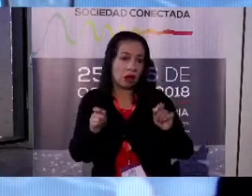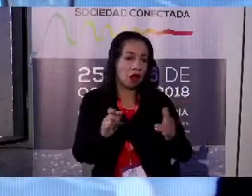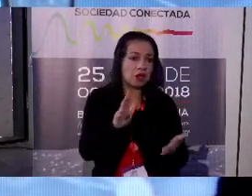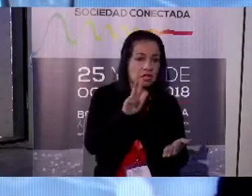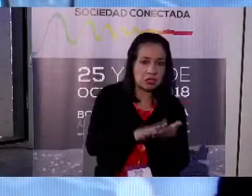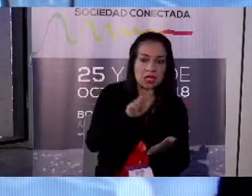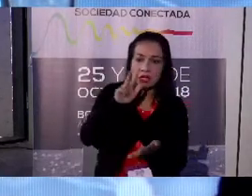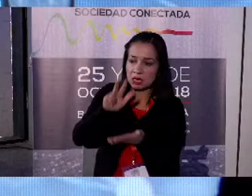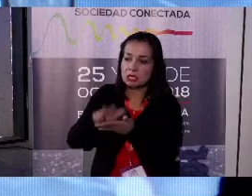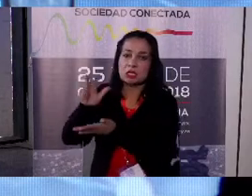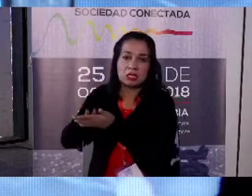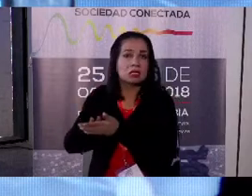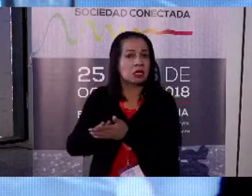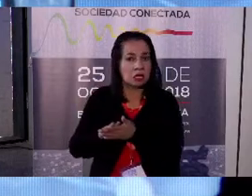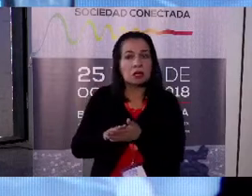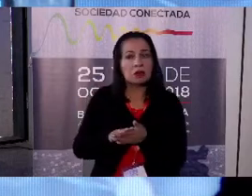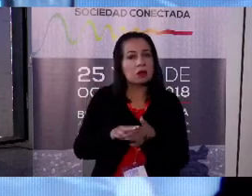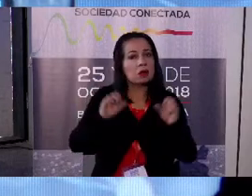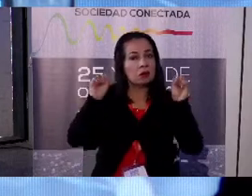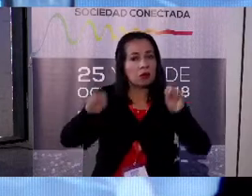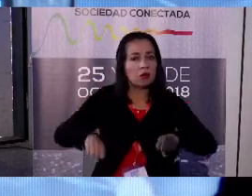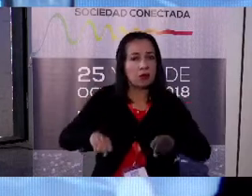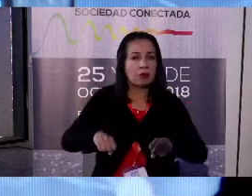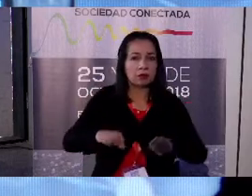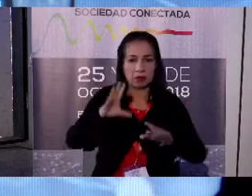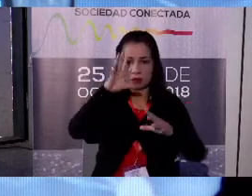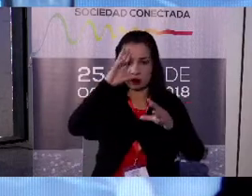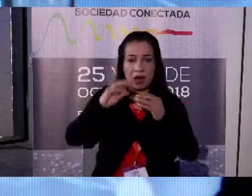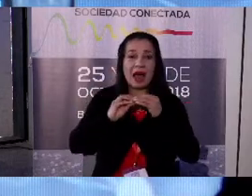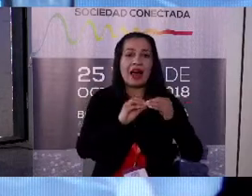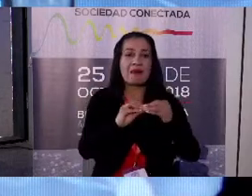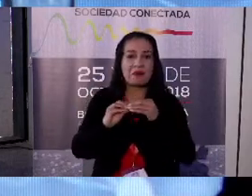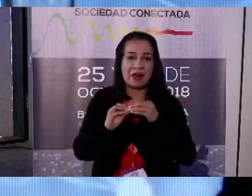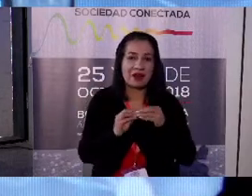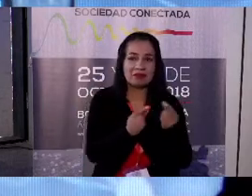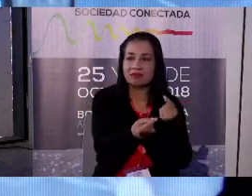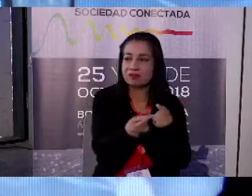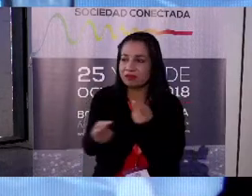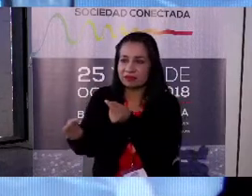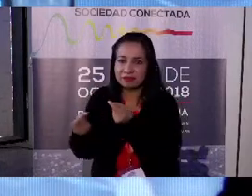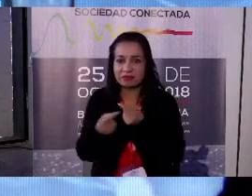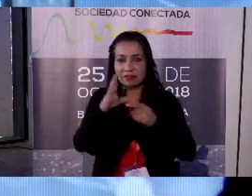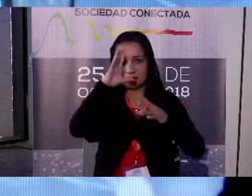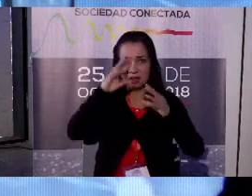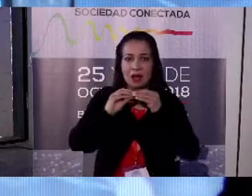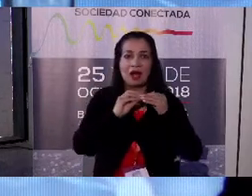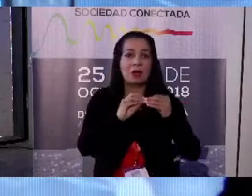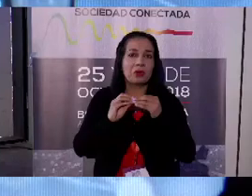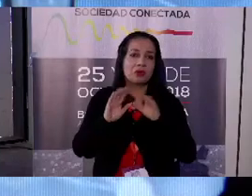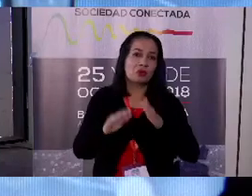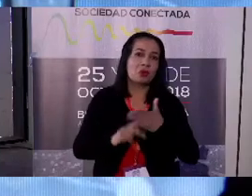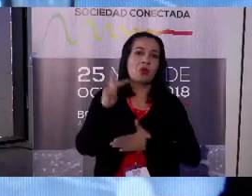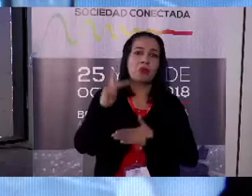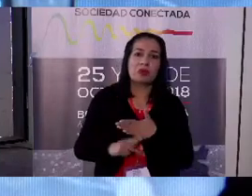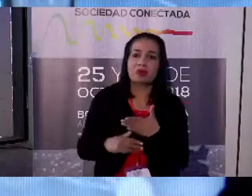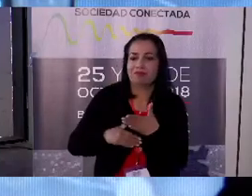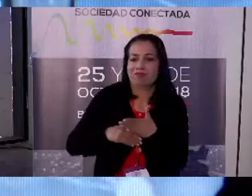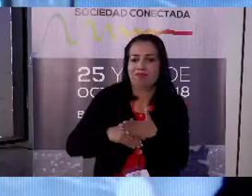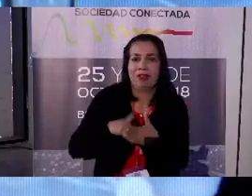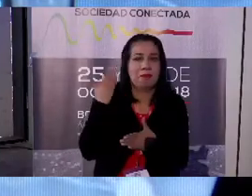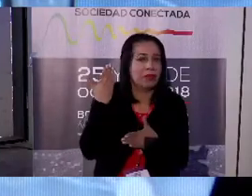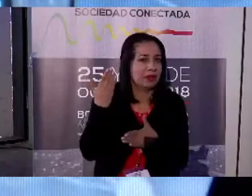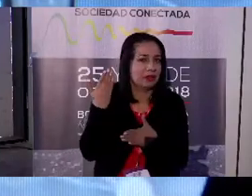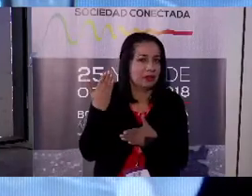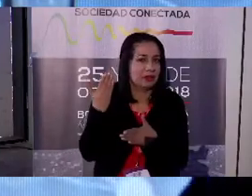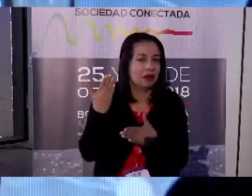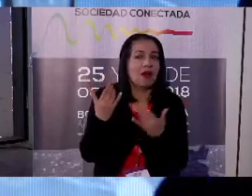con o armonizar con con los vecinos pero está en en su infancia eso eh Ahora no